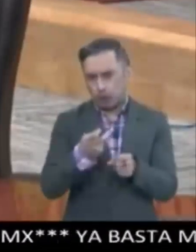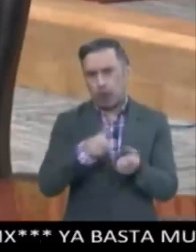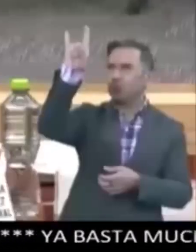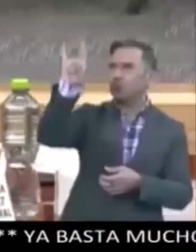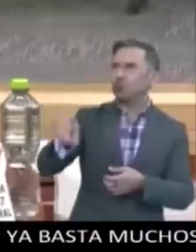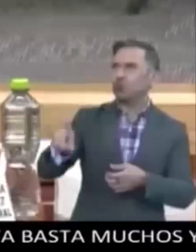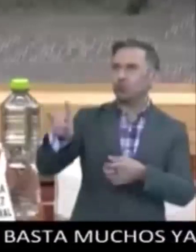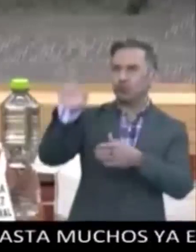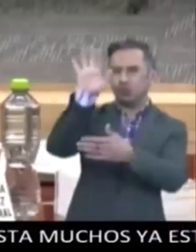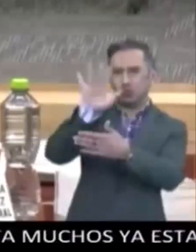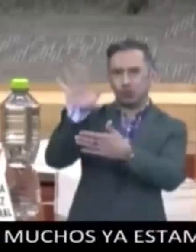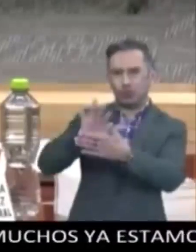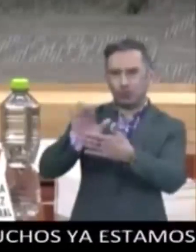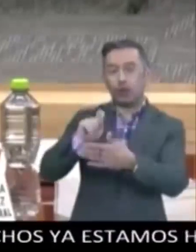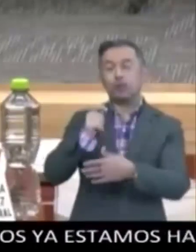eso